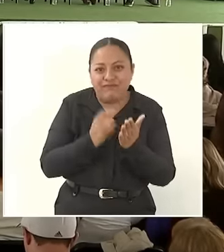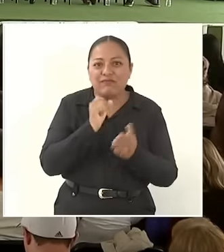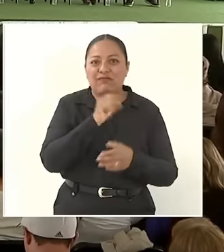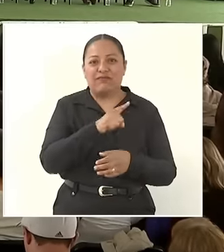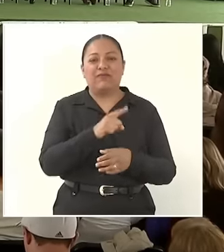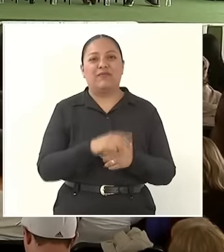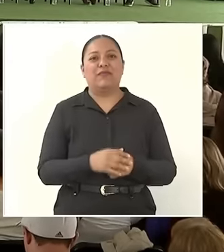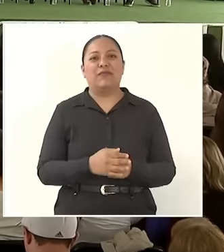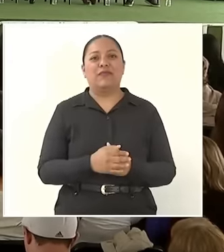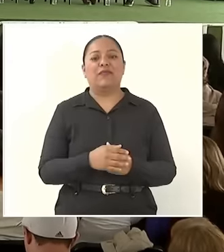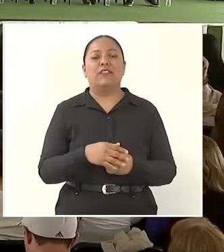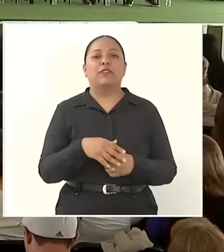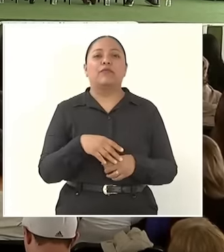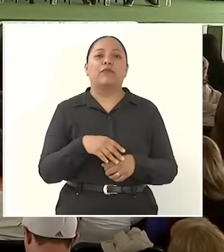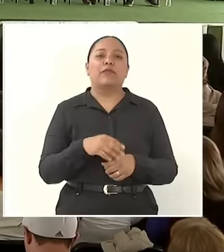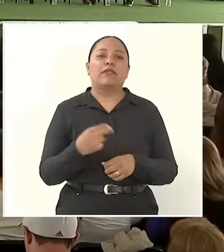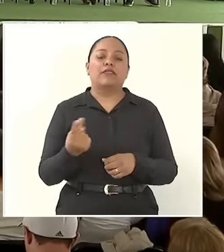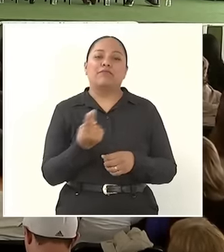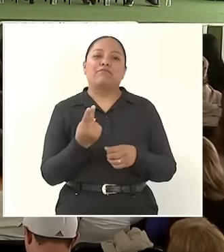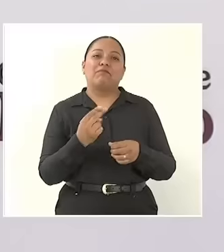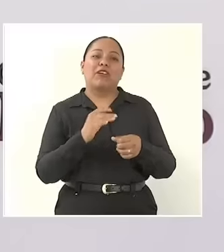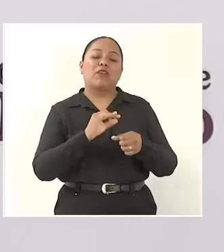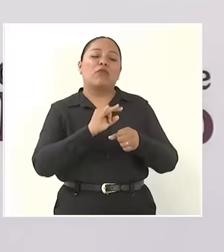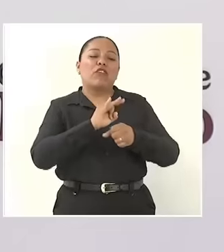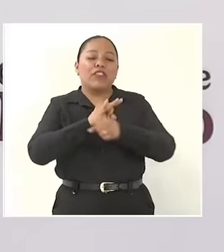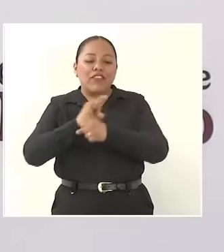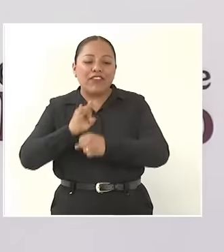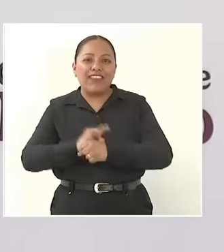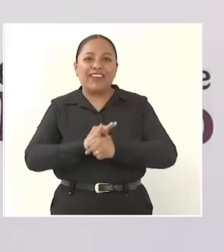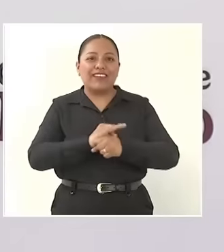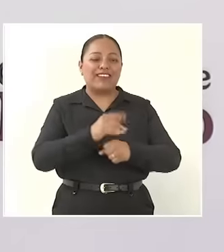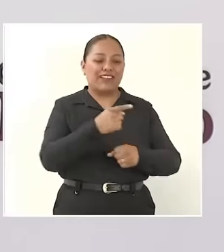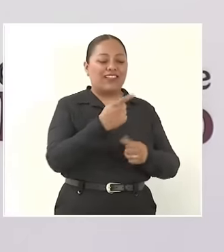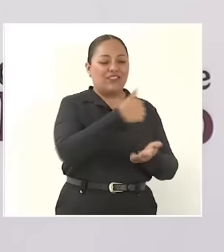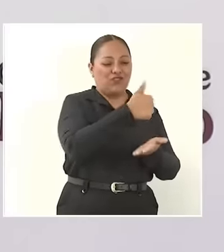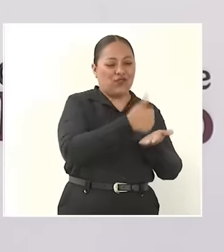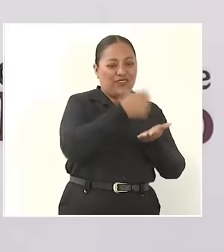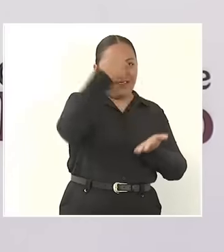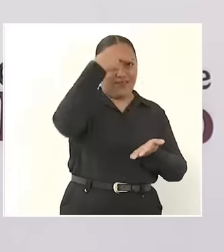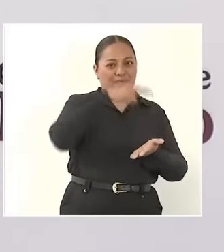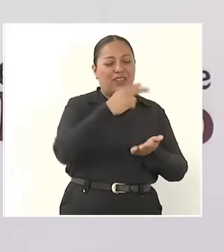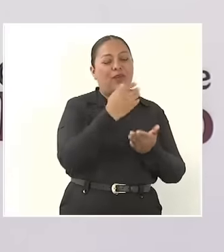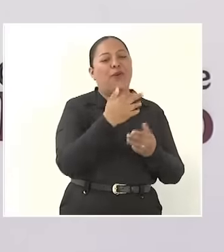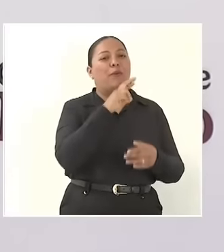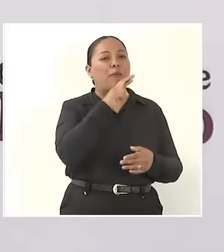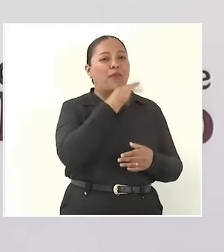cruces a nivel y mejorando la circulación de la ciudad, garantizando